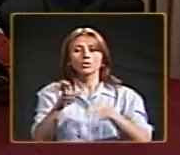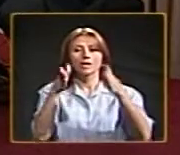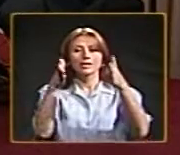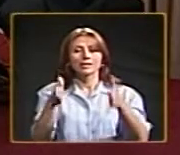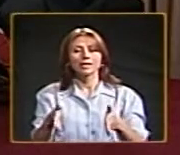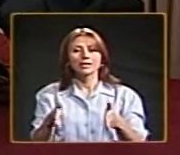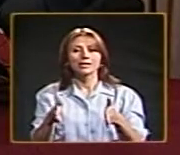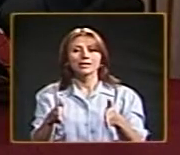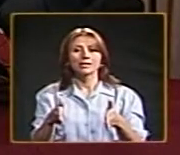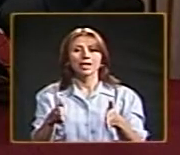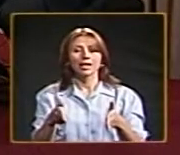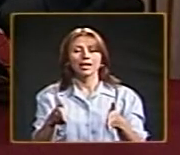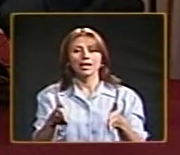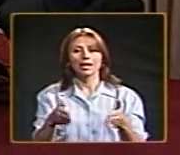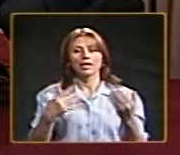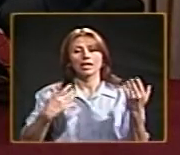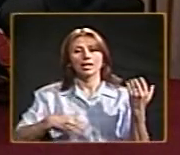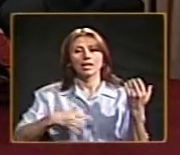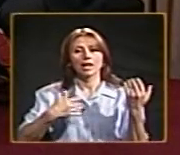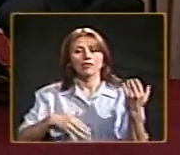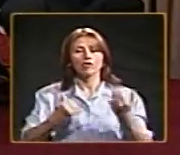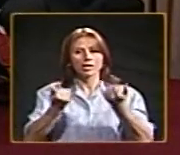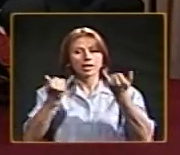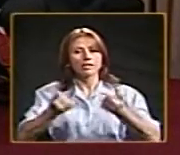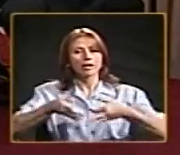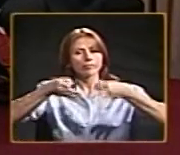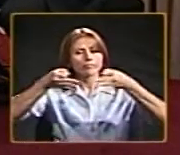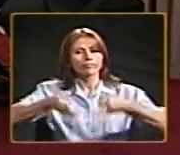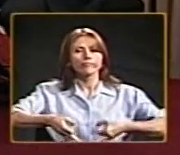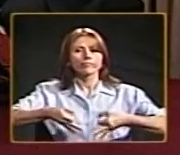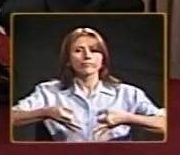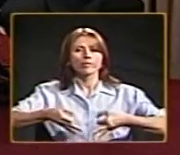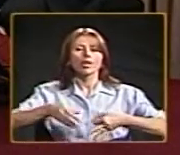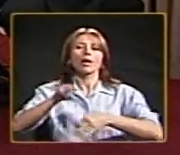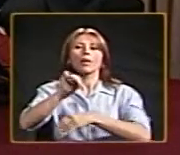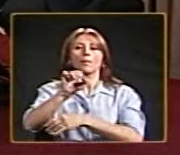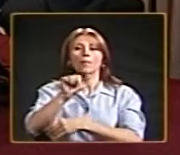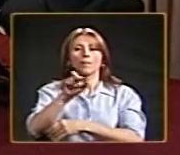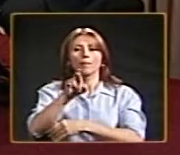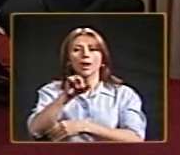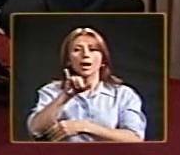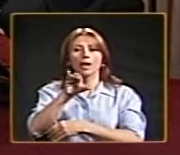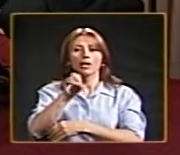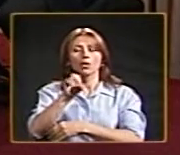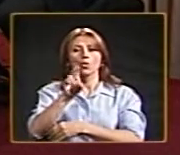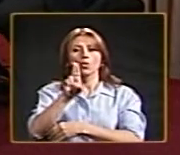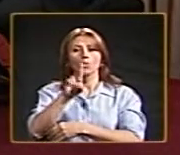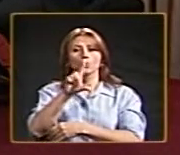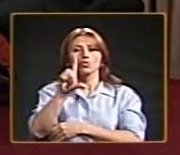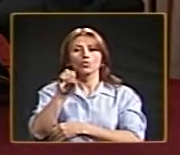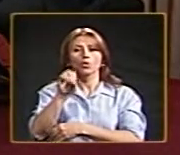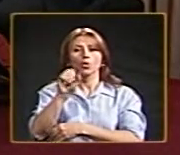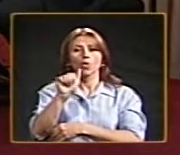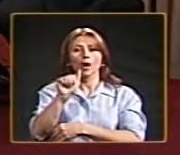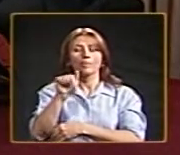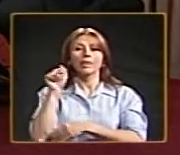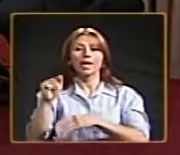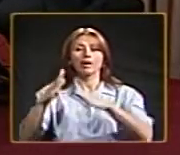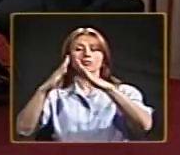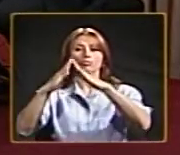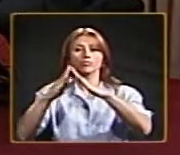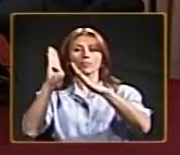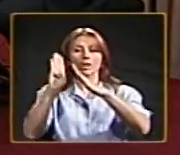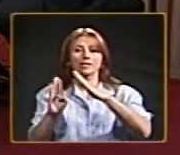también guitarrista ya consolidado, Mario Yoa. Que él vive en Brasil, pero viene a tocar,